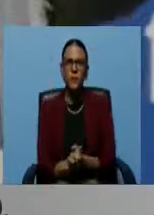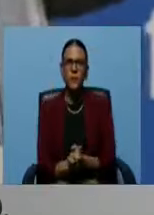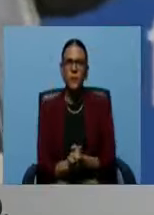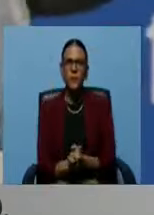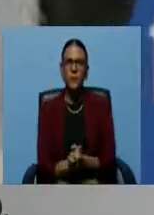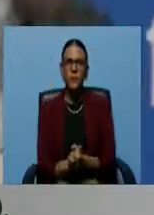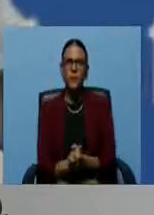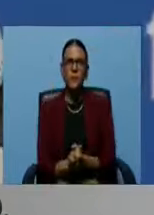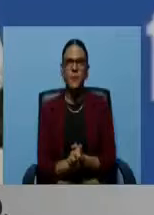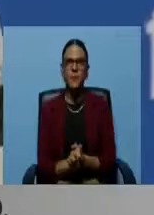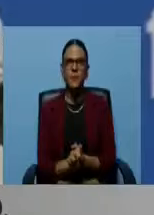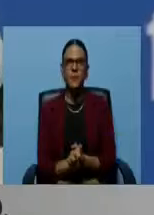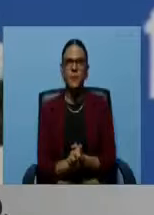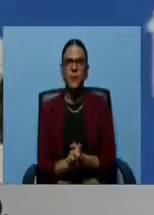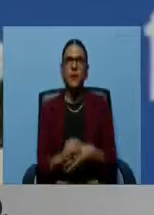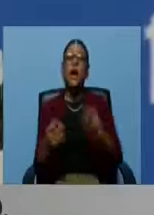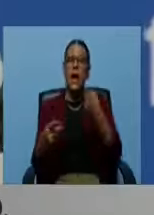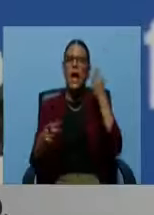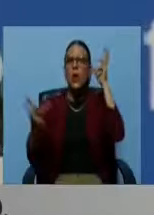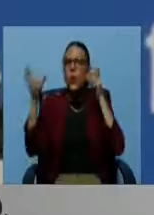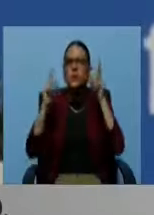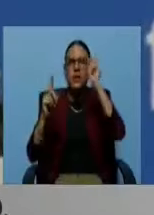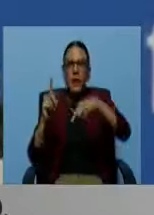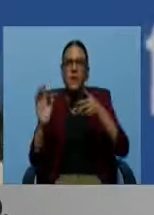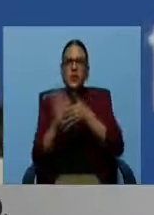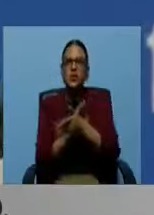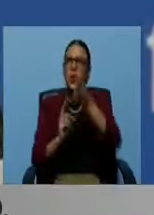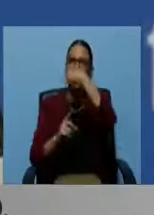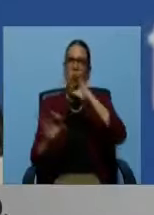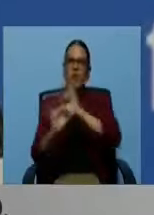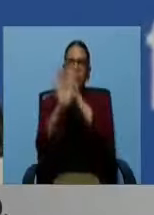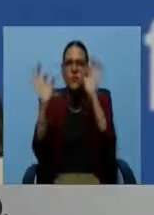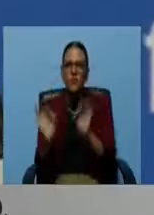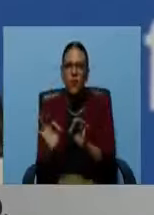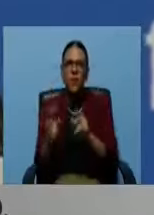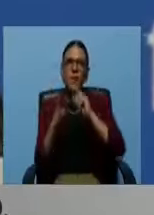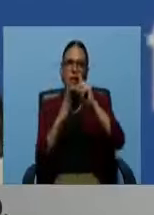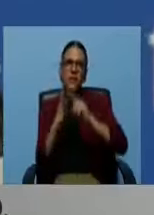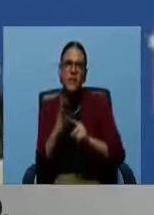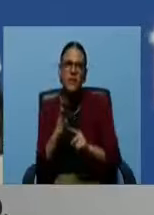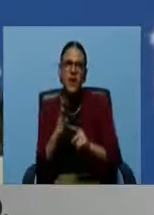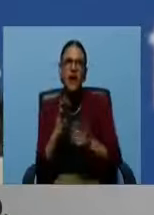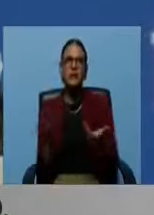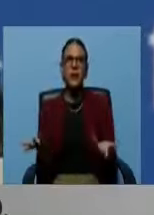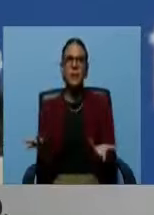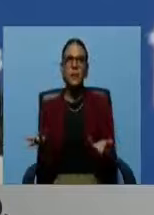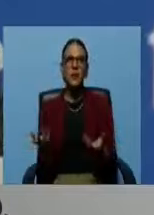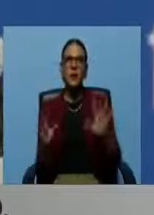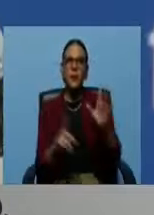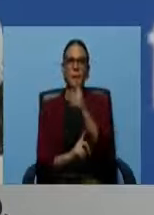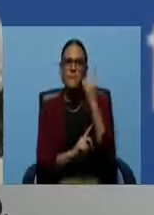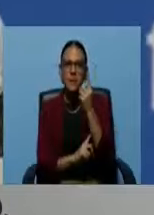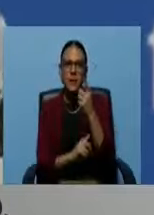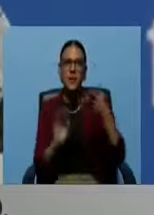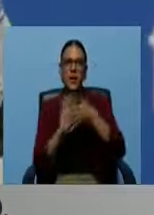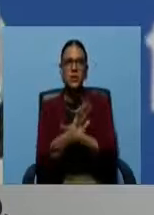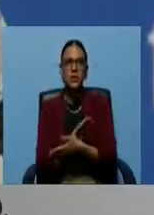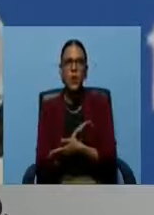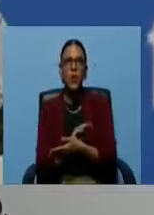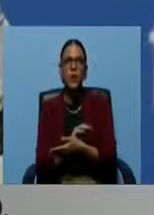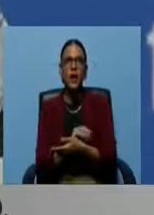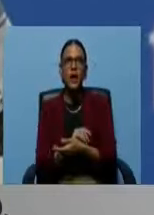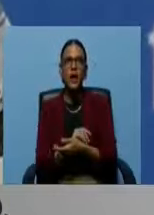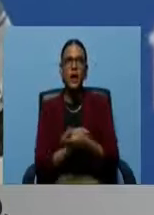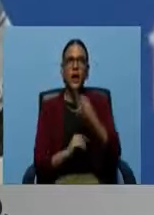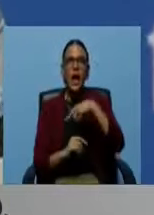Allí tenemos a Meloni, mussoliniana, abiertamente mussoliniana, primera ministra